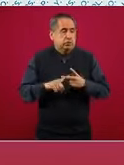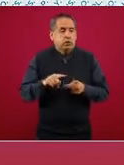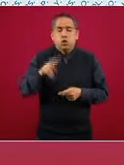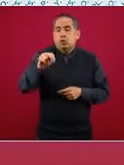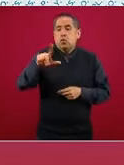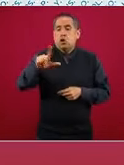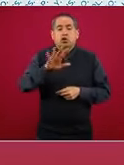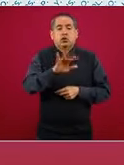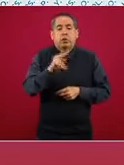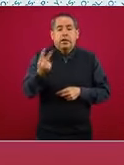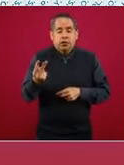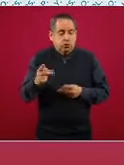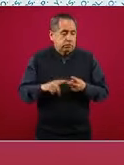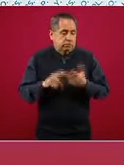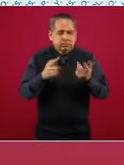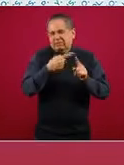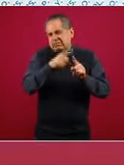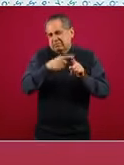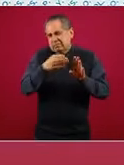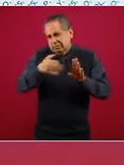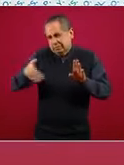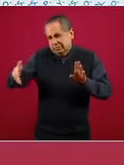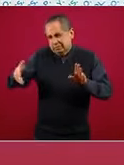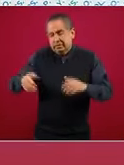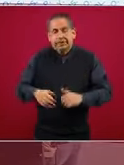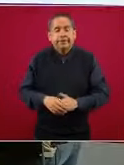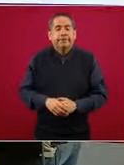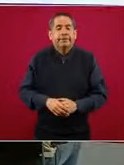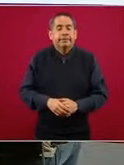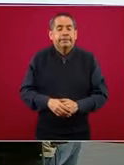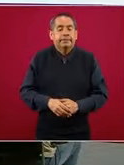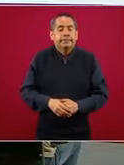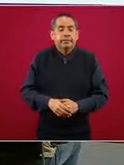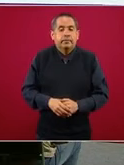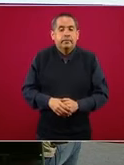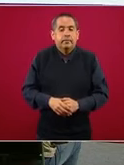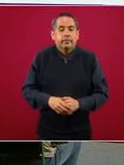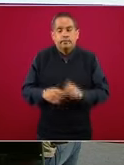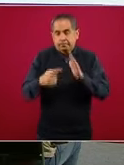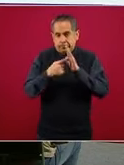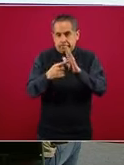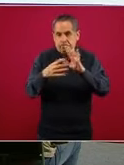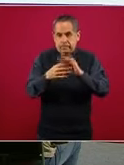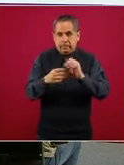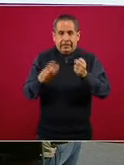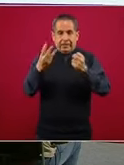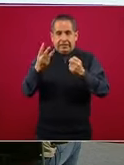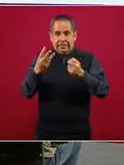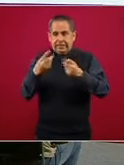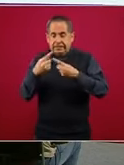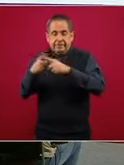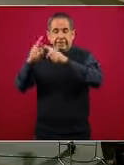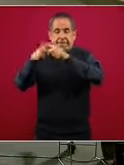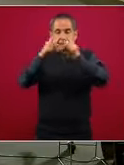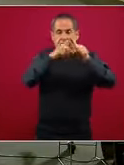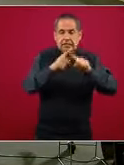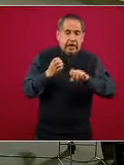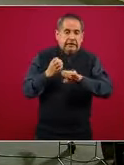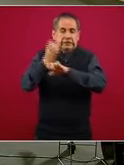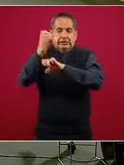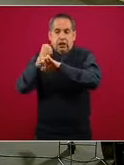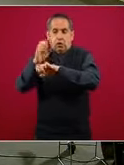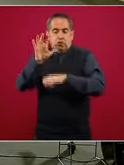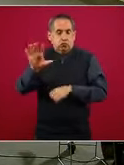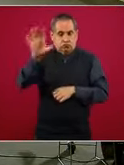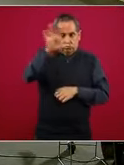León 52%, etcétera, para adelante. Vamos ahora a ver 3 panoramas estatales y aquí